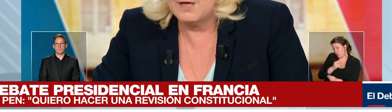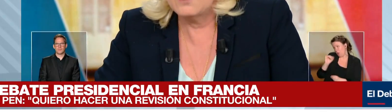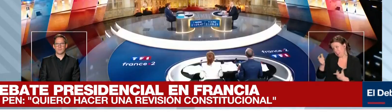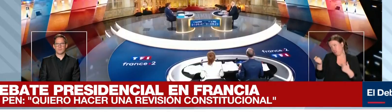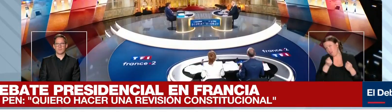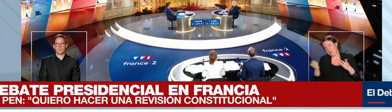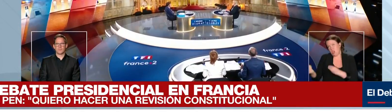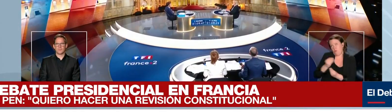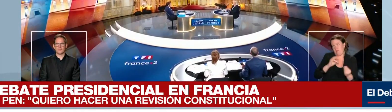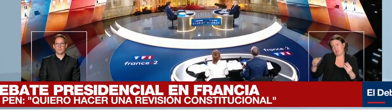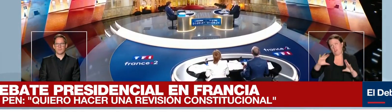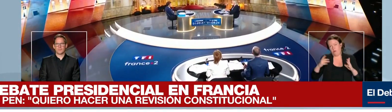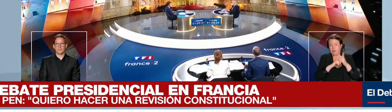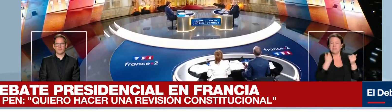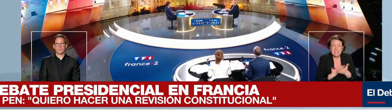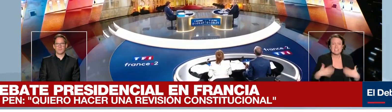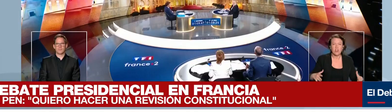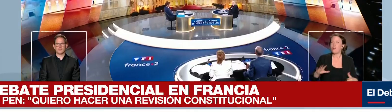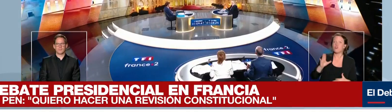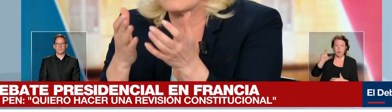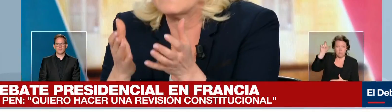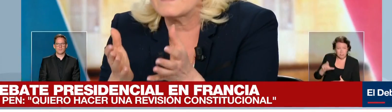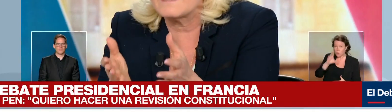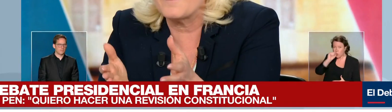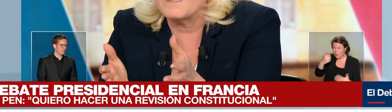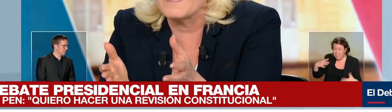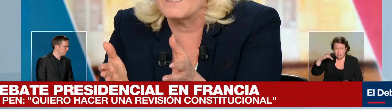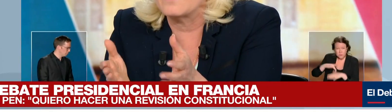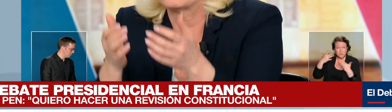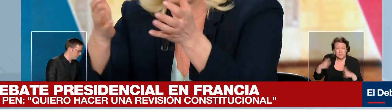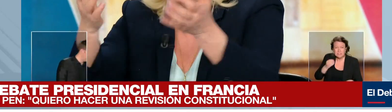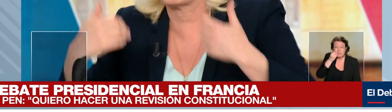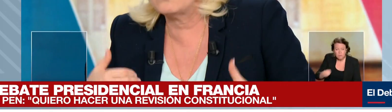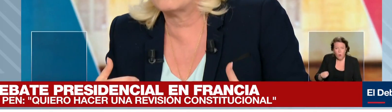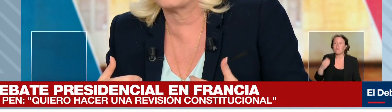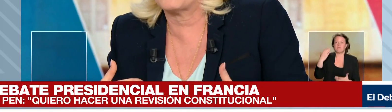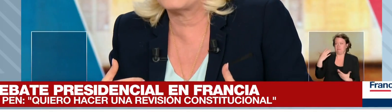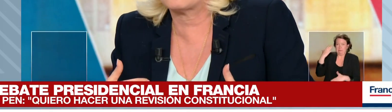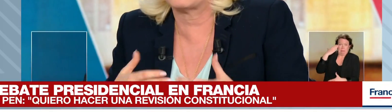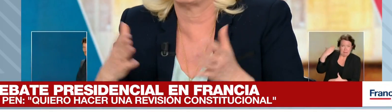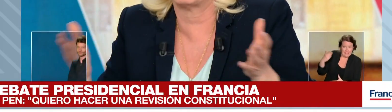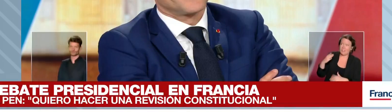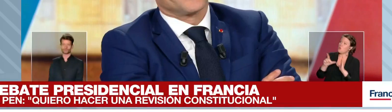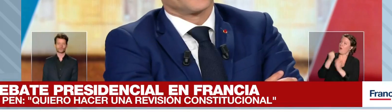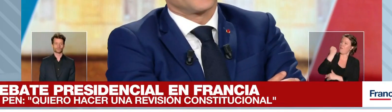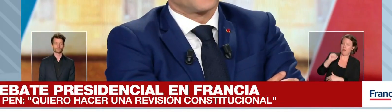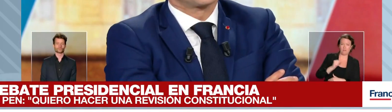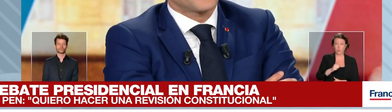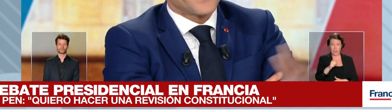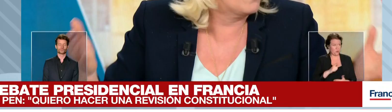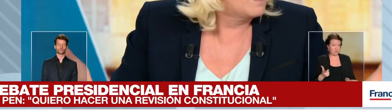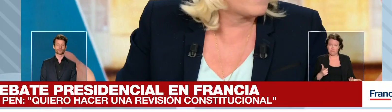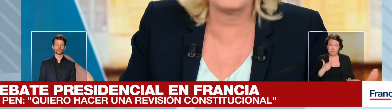sus representantes y por el referendo. Lo hizo el general de Gaulle y, de hecho, si no hubiera sido legal, ambos